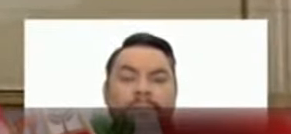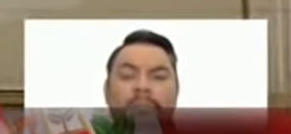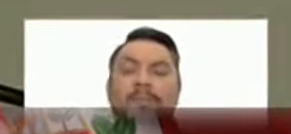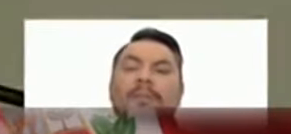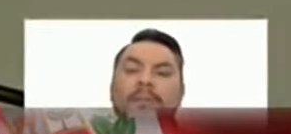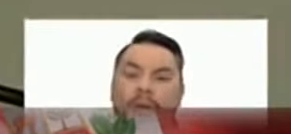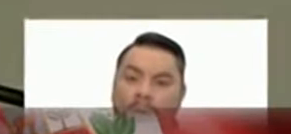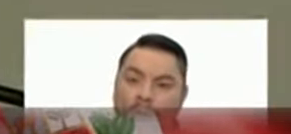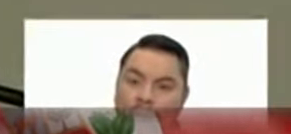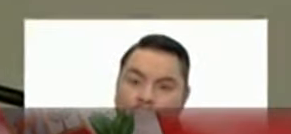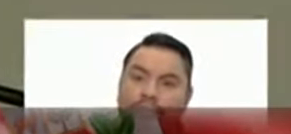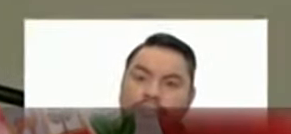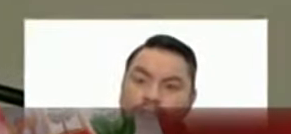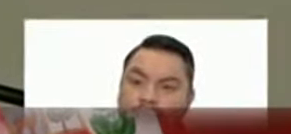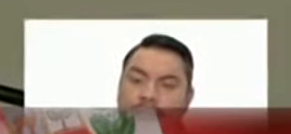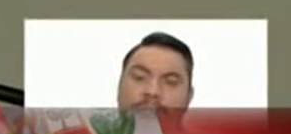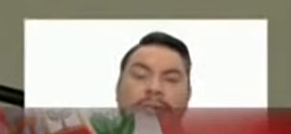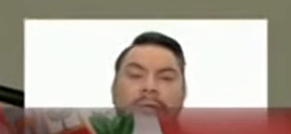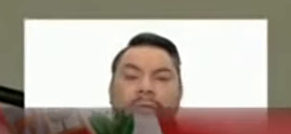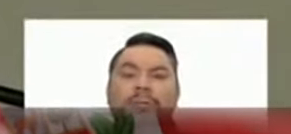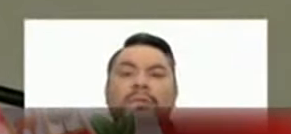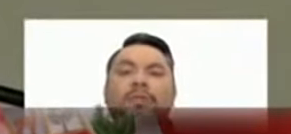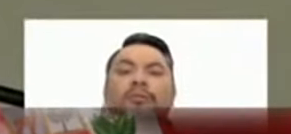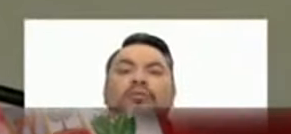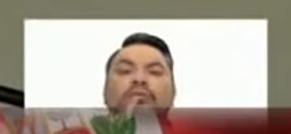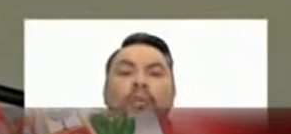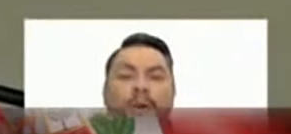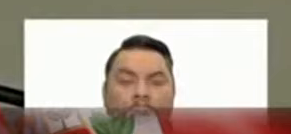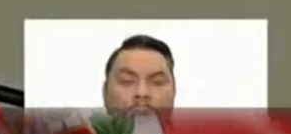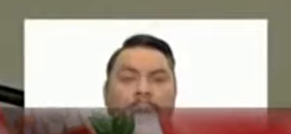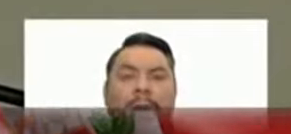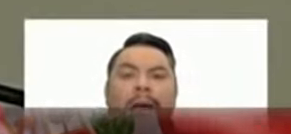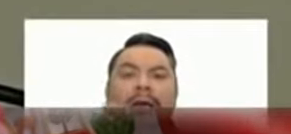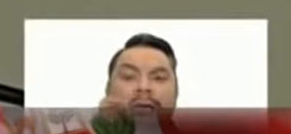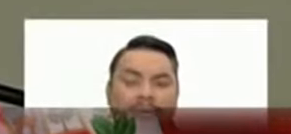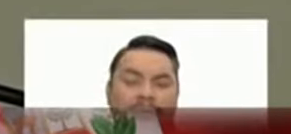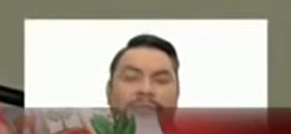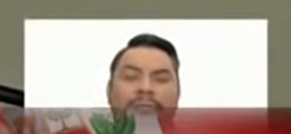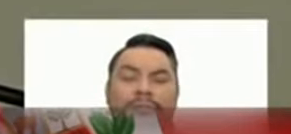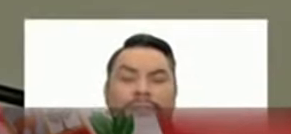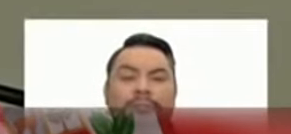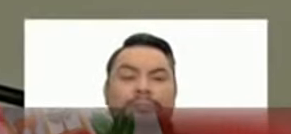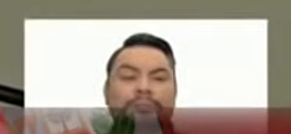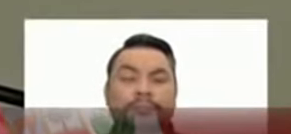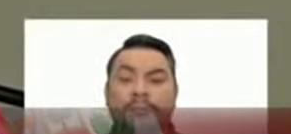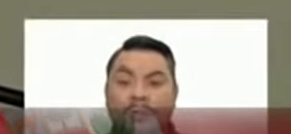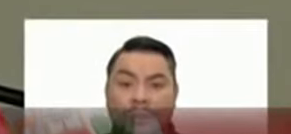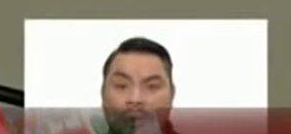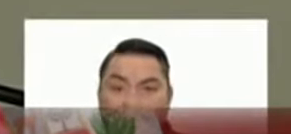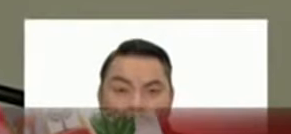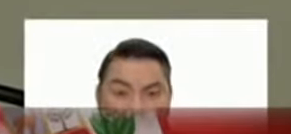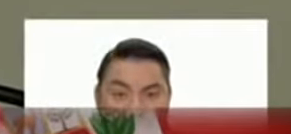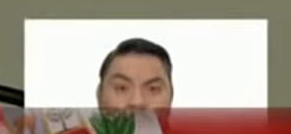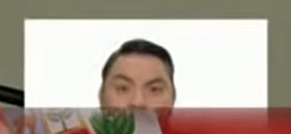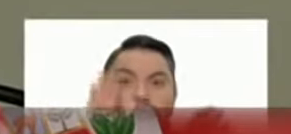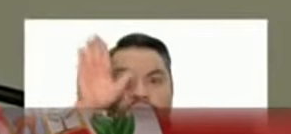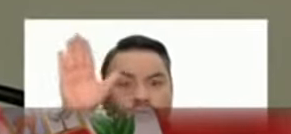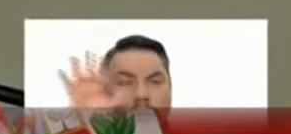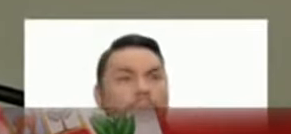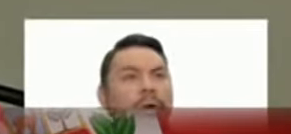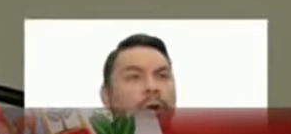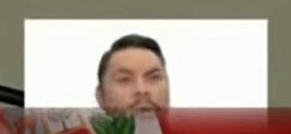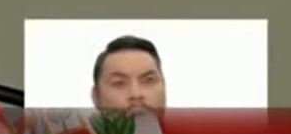Señora Úrsula Desilú León Chempén, ¿jura usted por Dios y la